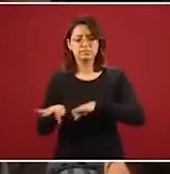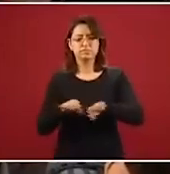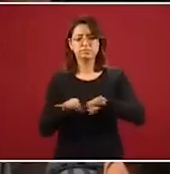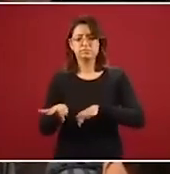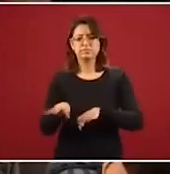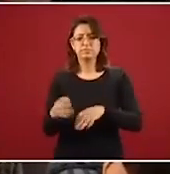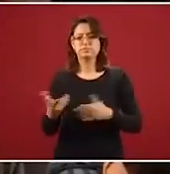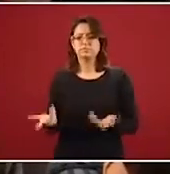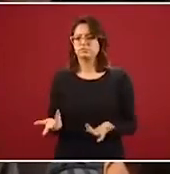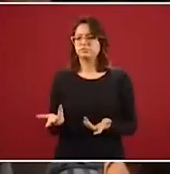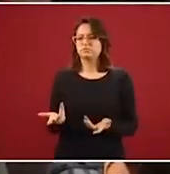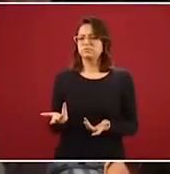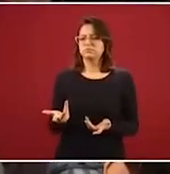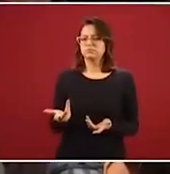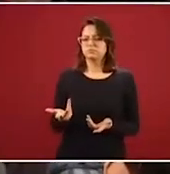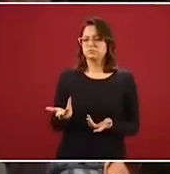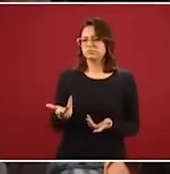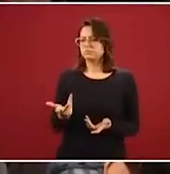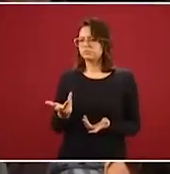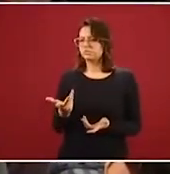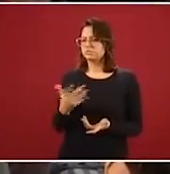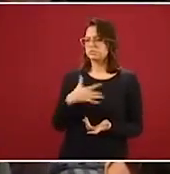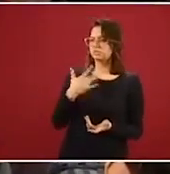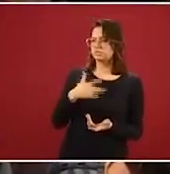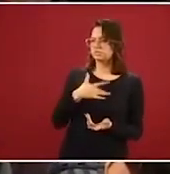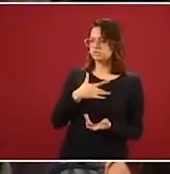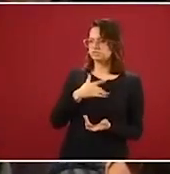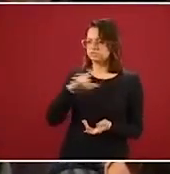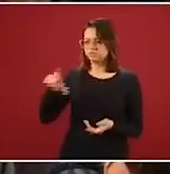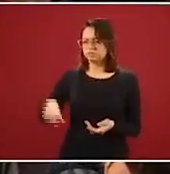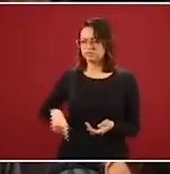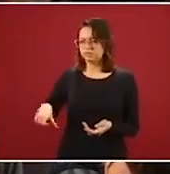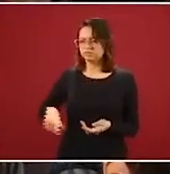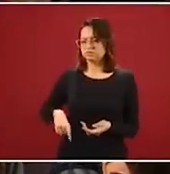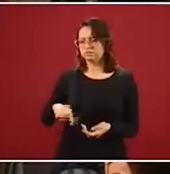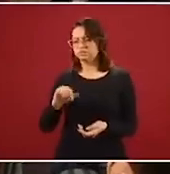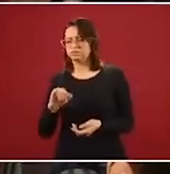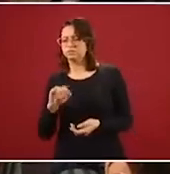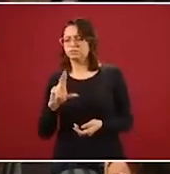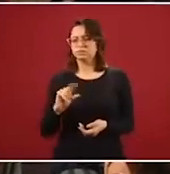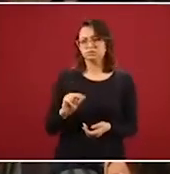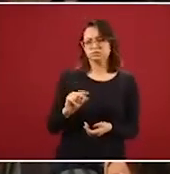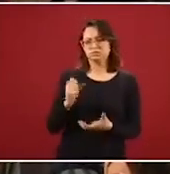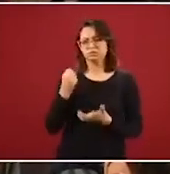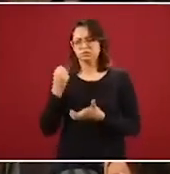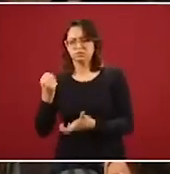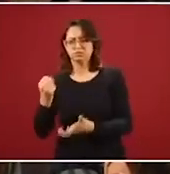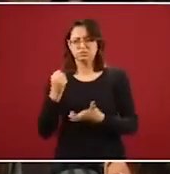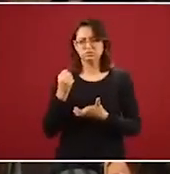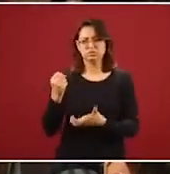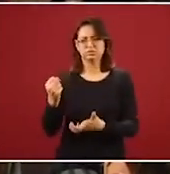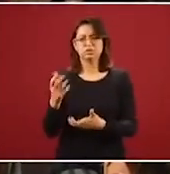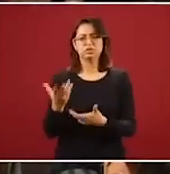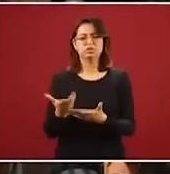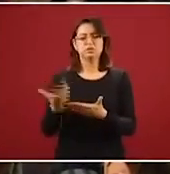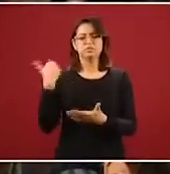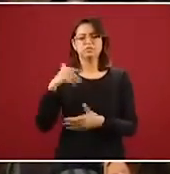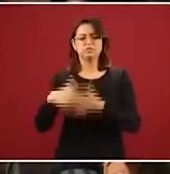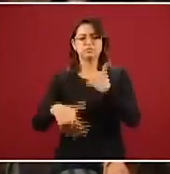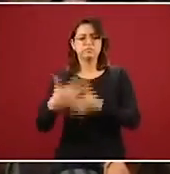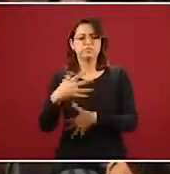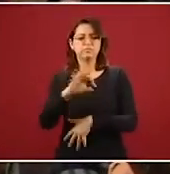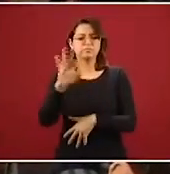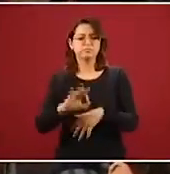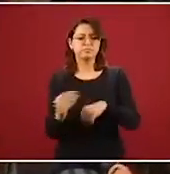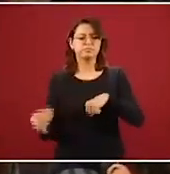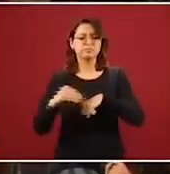Y no está claro si su gobierno… así como hubo un aumento del 15% en lo que es